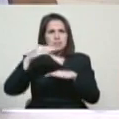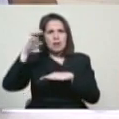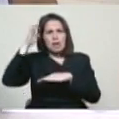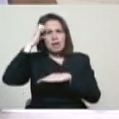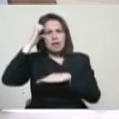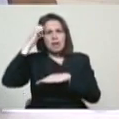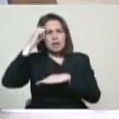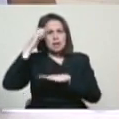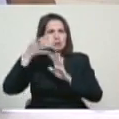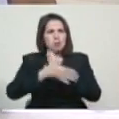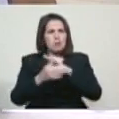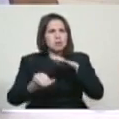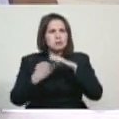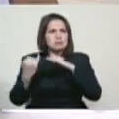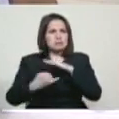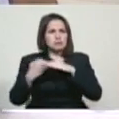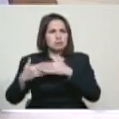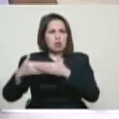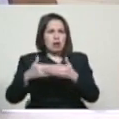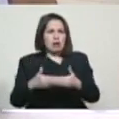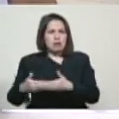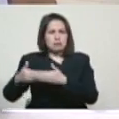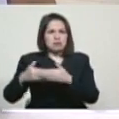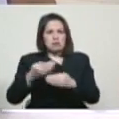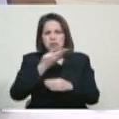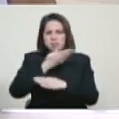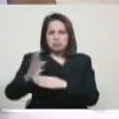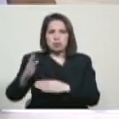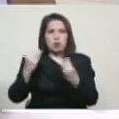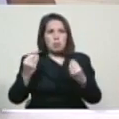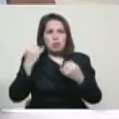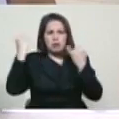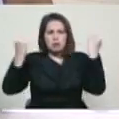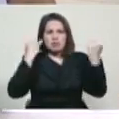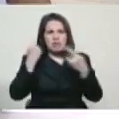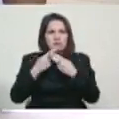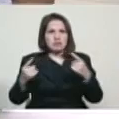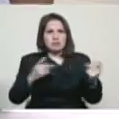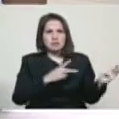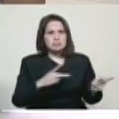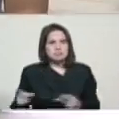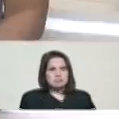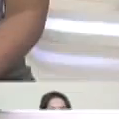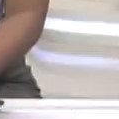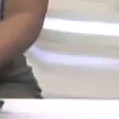Instituto de Descolonización. De esta manera finalizamos el presente avance informativo en directo.